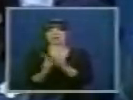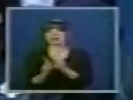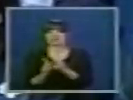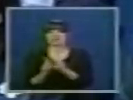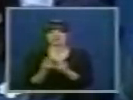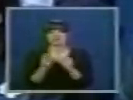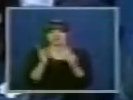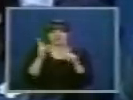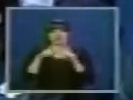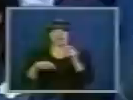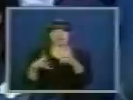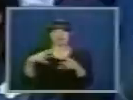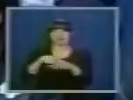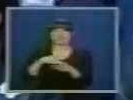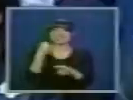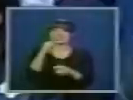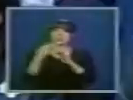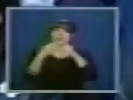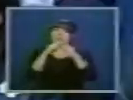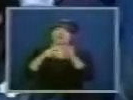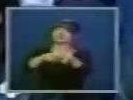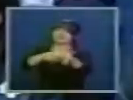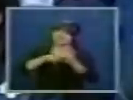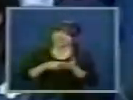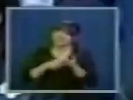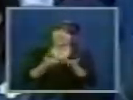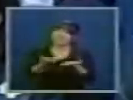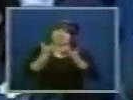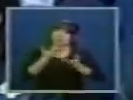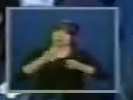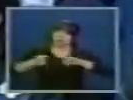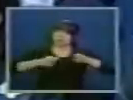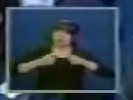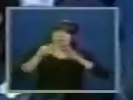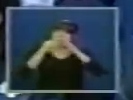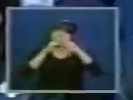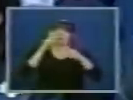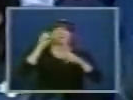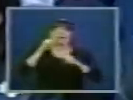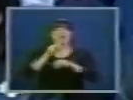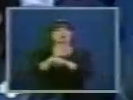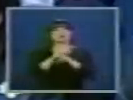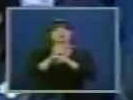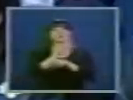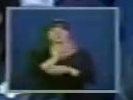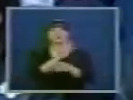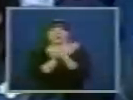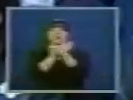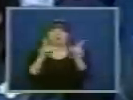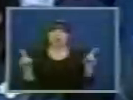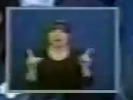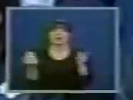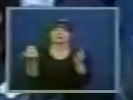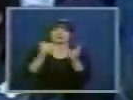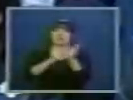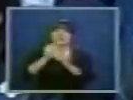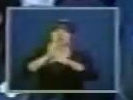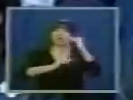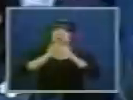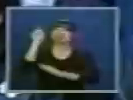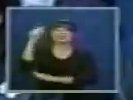tienen cabida cuando el pueblo exige que le devolvamos la soberanía para tutelar su democracia y que reconstruyamos al